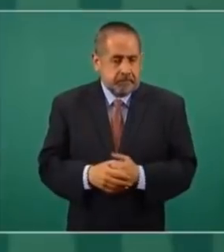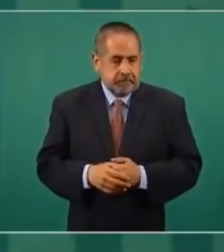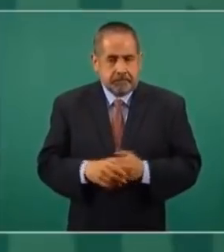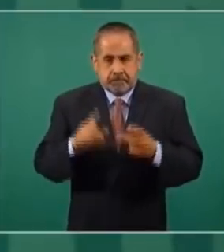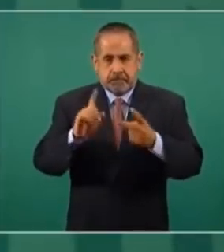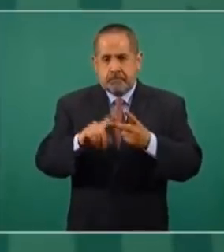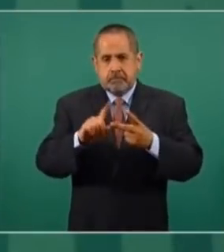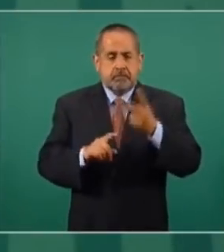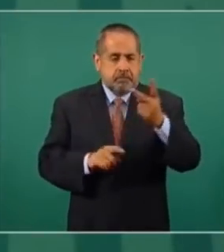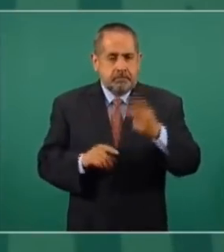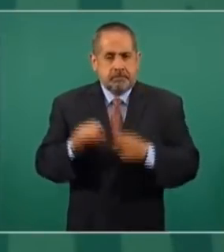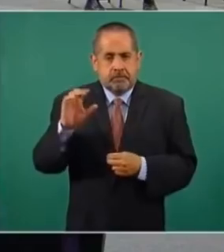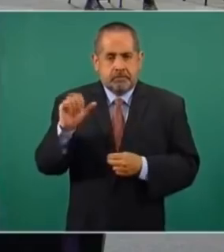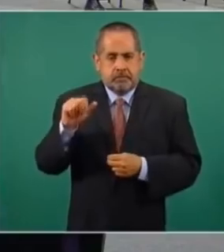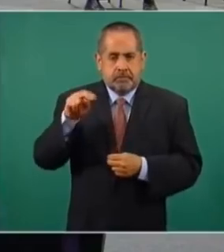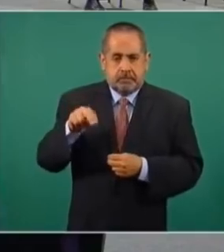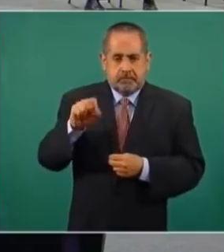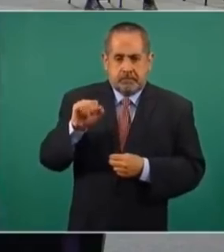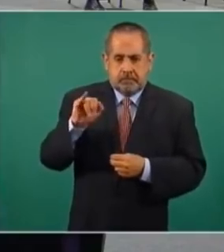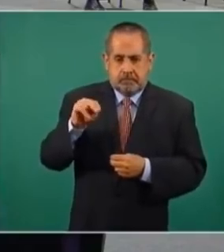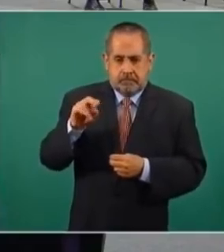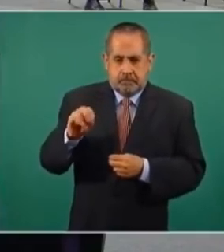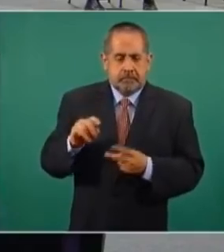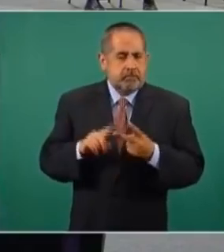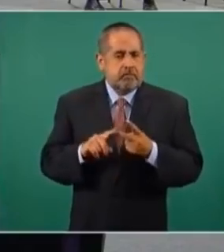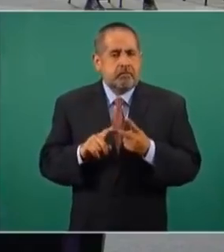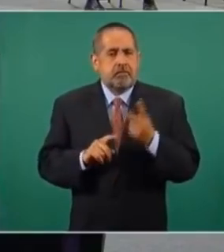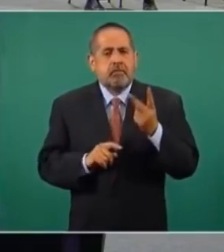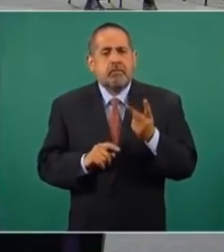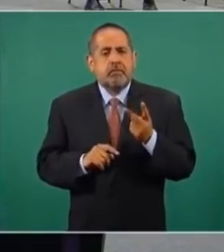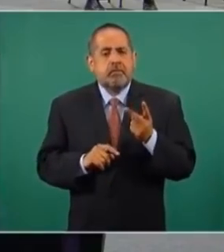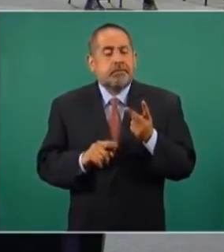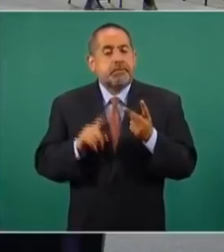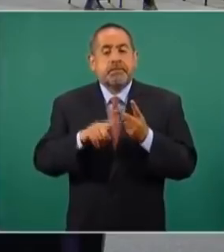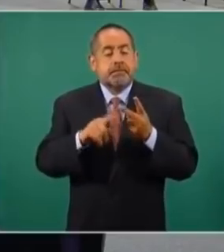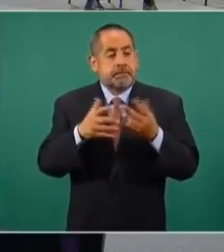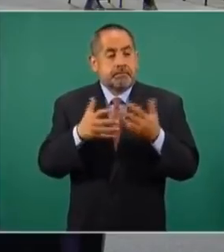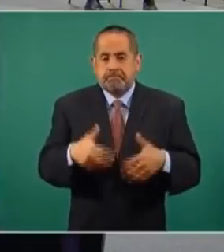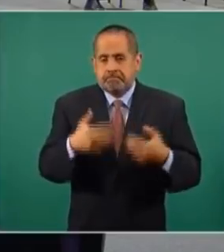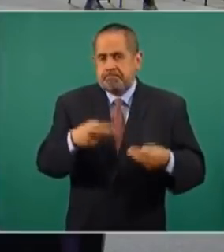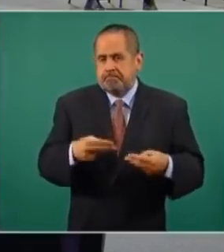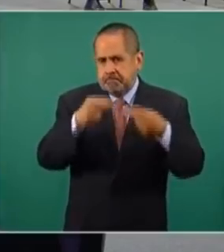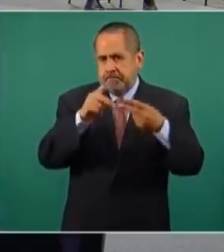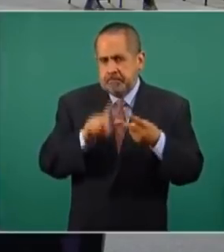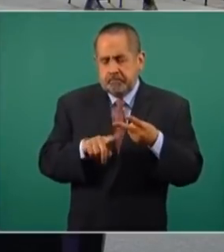Segundo caso, CanSino. CanSino es una empresa